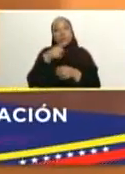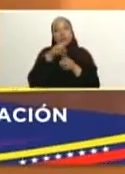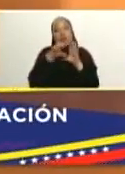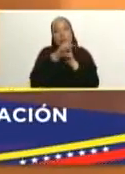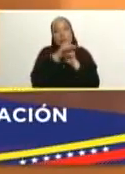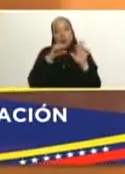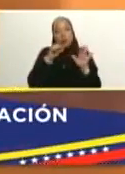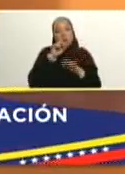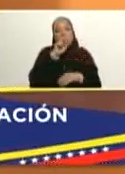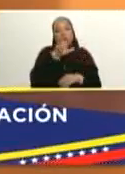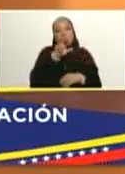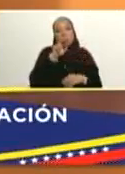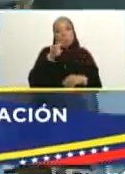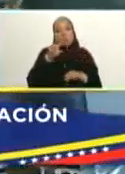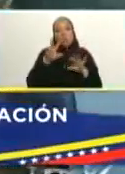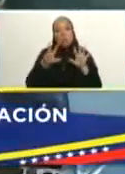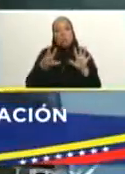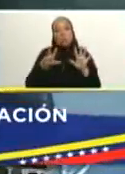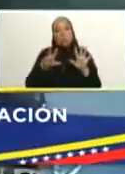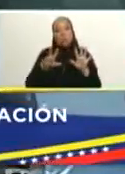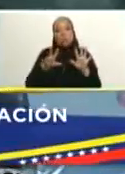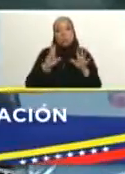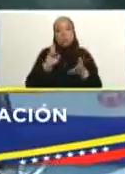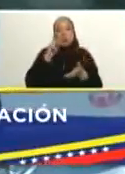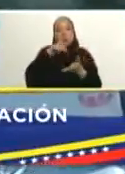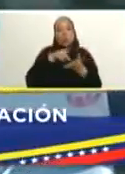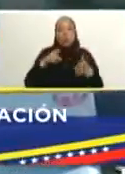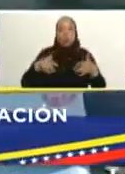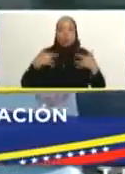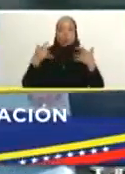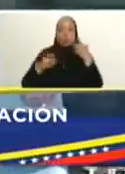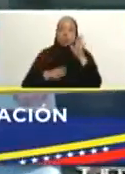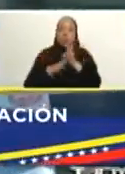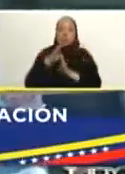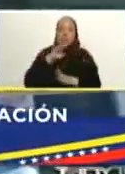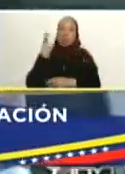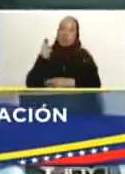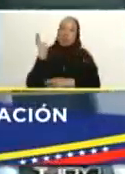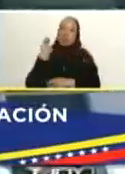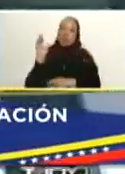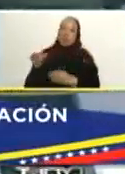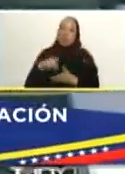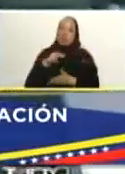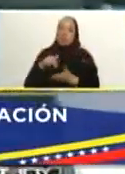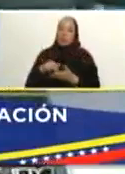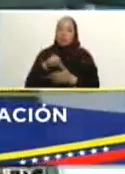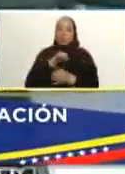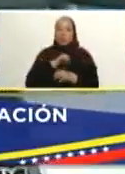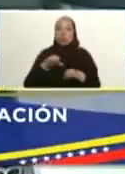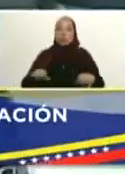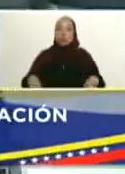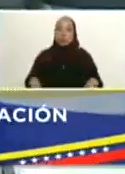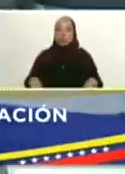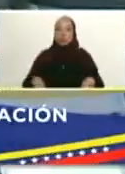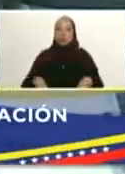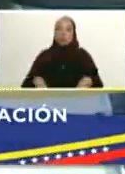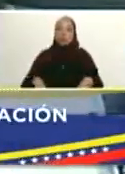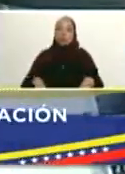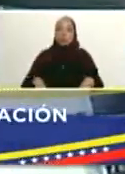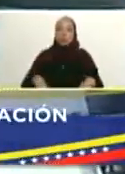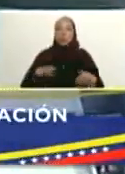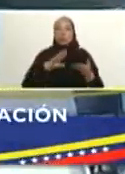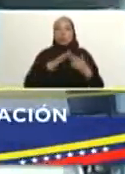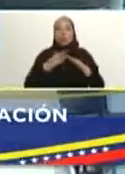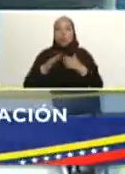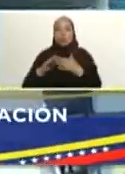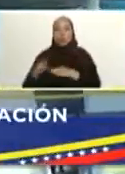artículo 328, en la participación activa en el desarrollo nacional, nuestros soldados, nuestras Fuerzas Armadas, nuestra